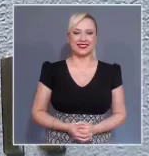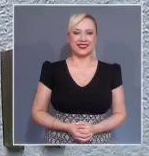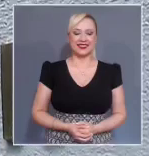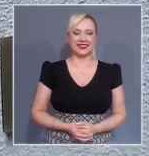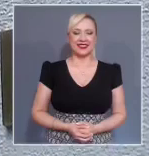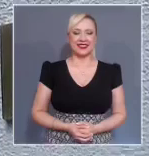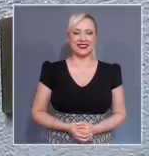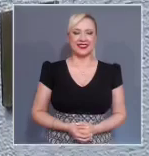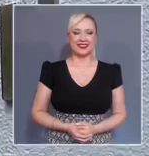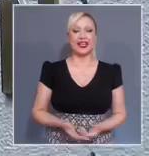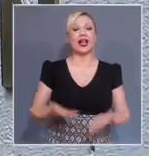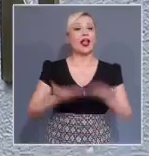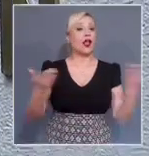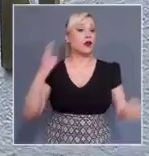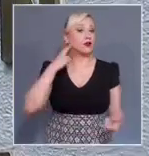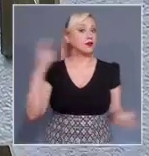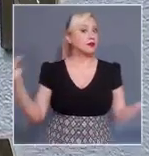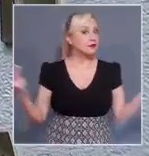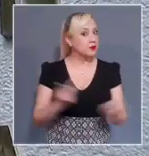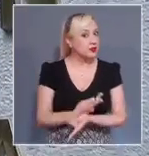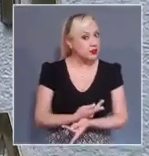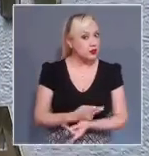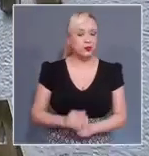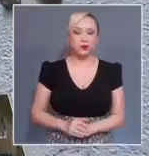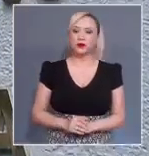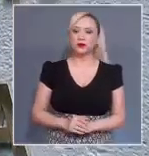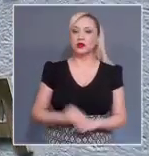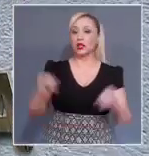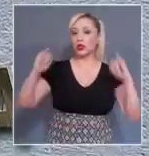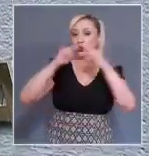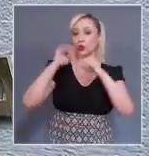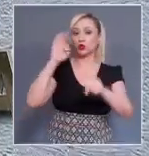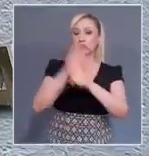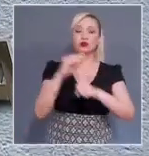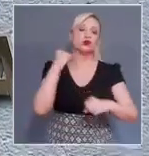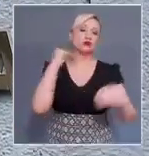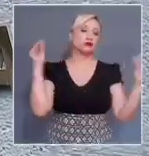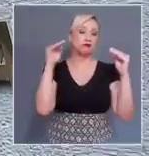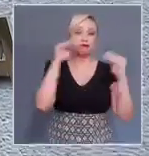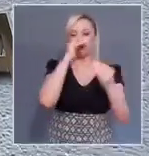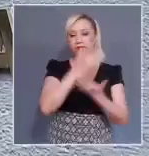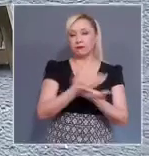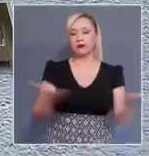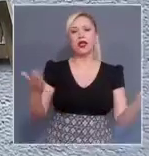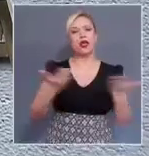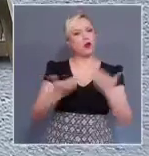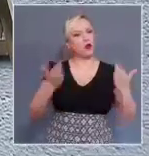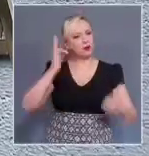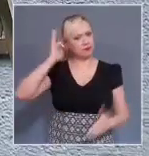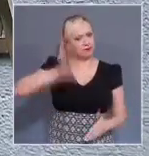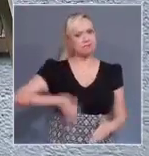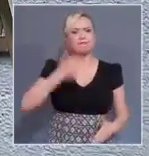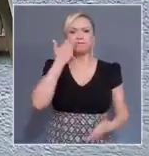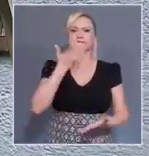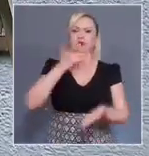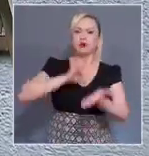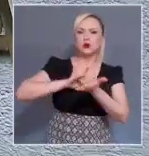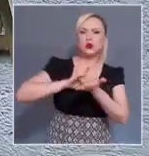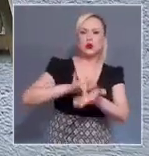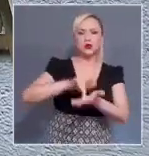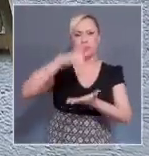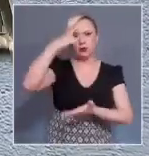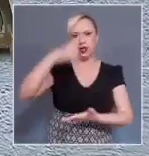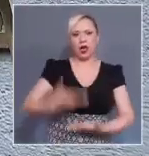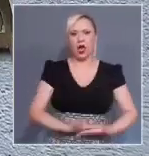Al regresar, la Defensoría Pública Federal se suma a la lucha para garantizar el derecho al aborto de